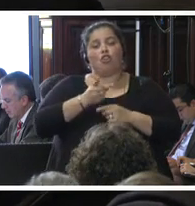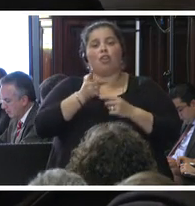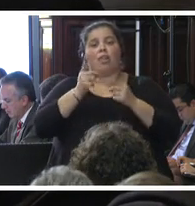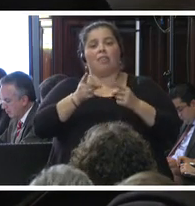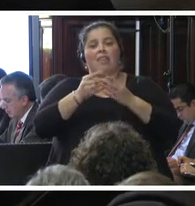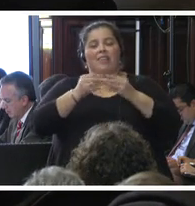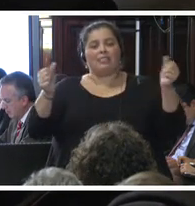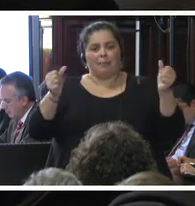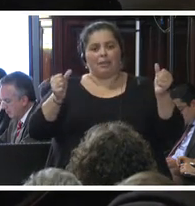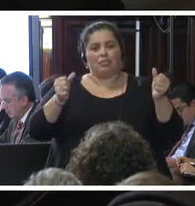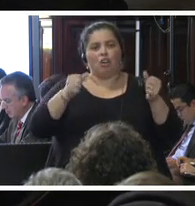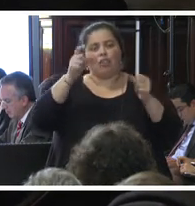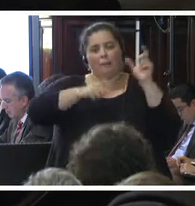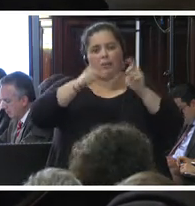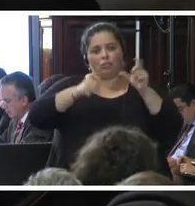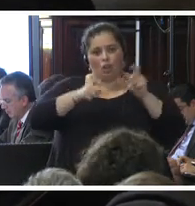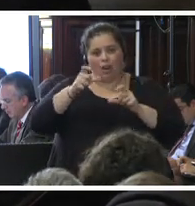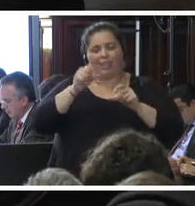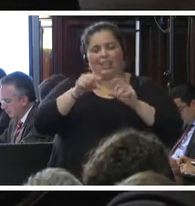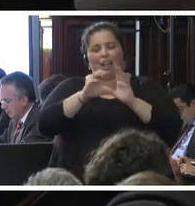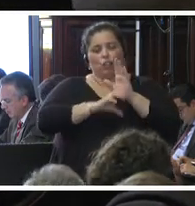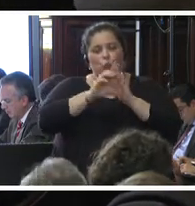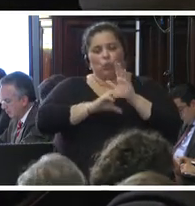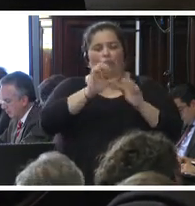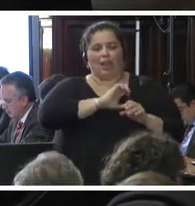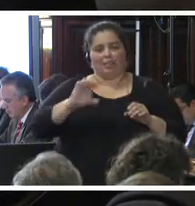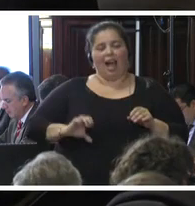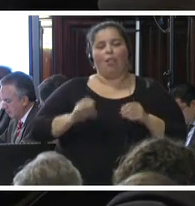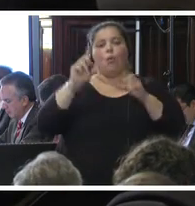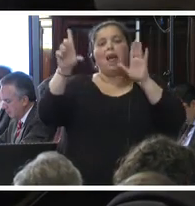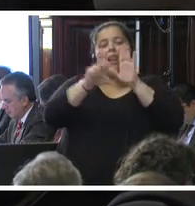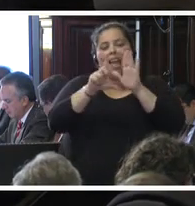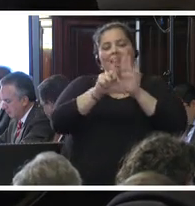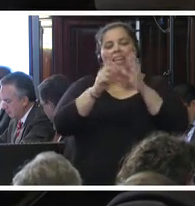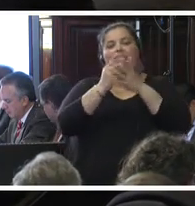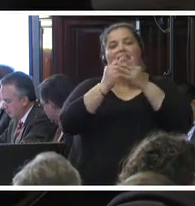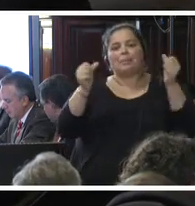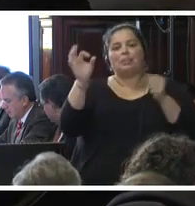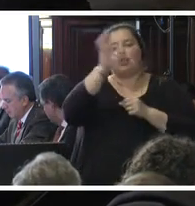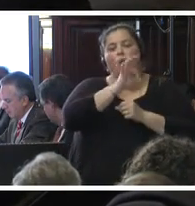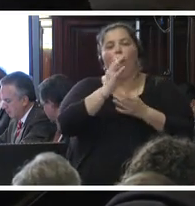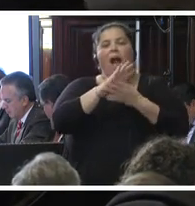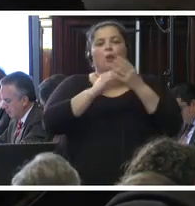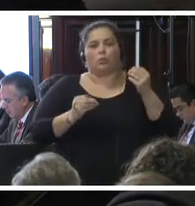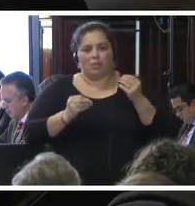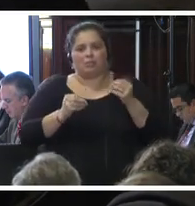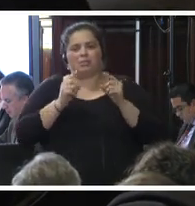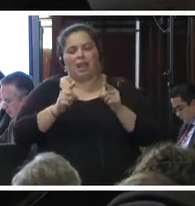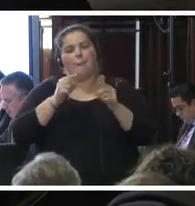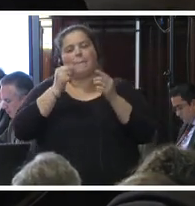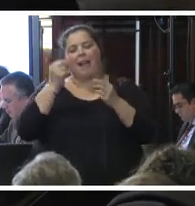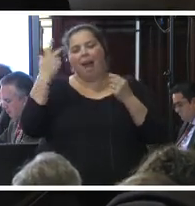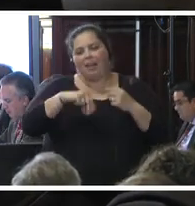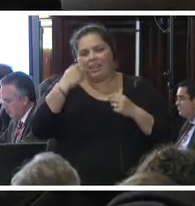en la Constitución del Estado, una ley de declaración de ausencia por desaparición que agilizara y fuera más